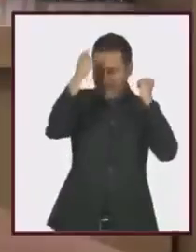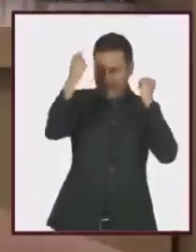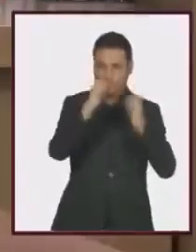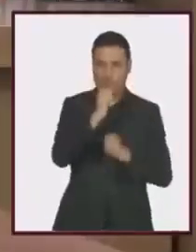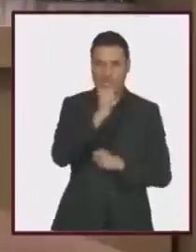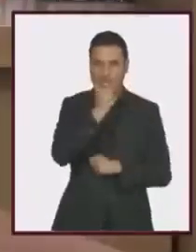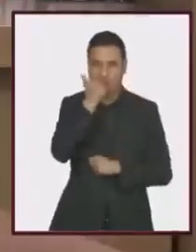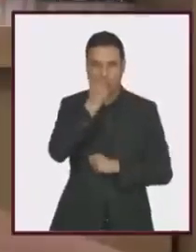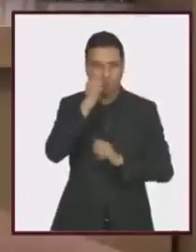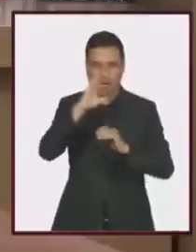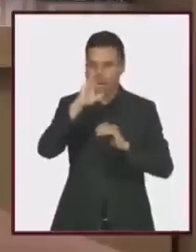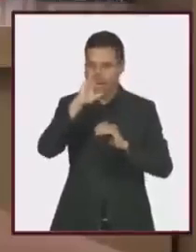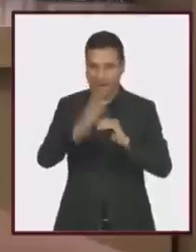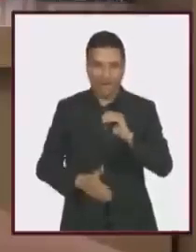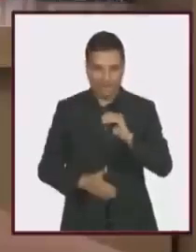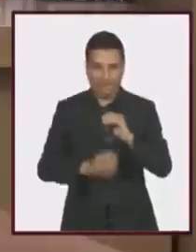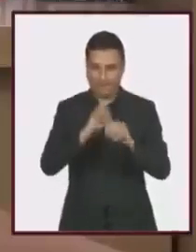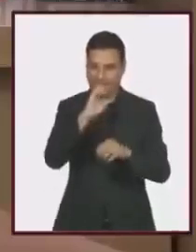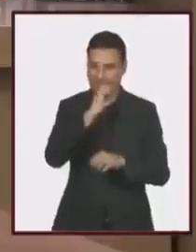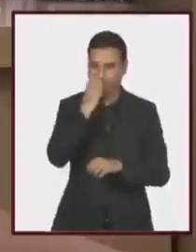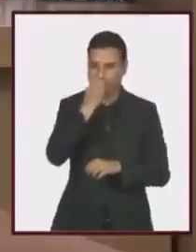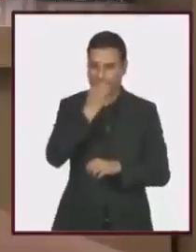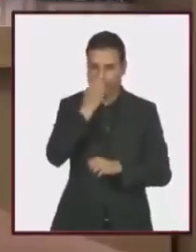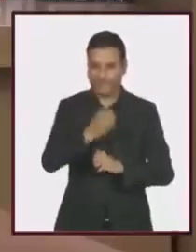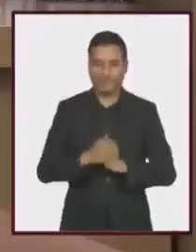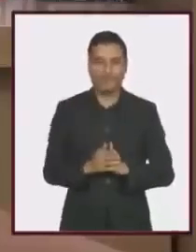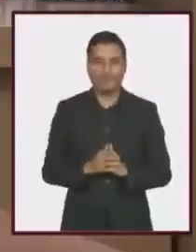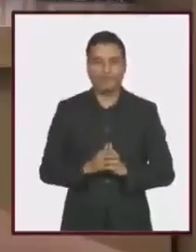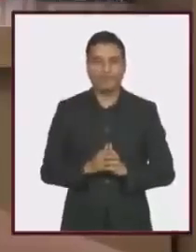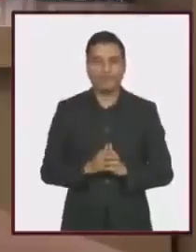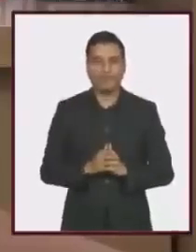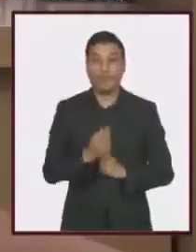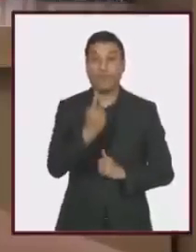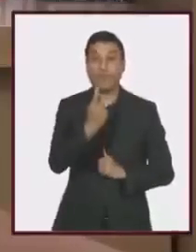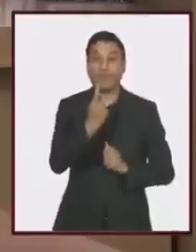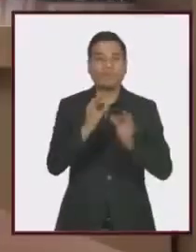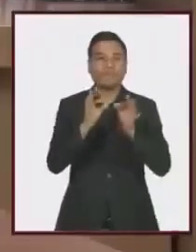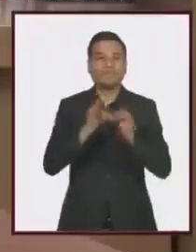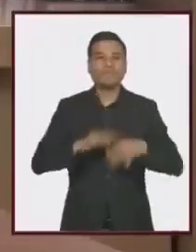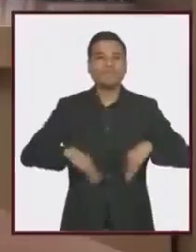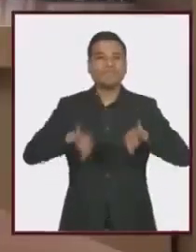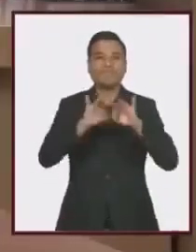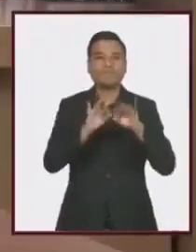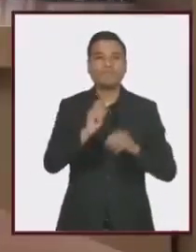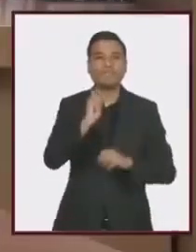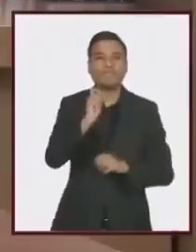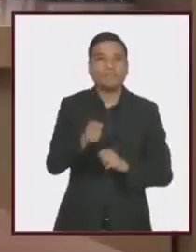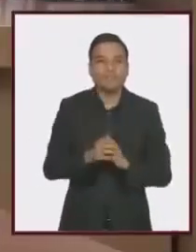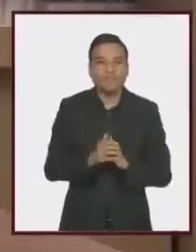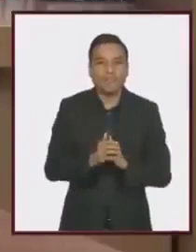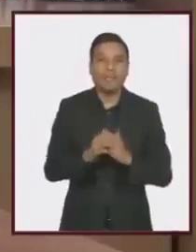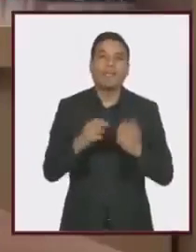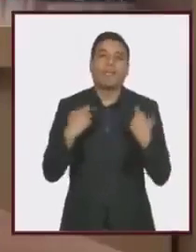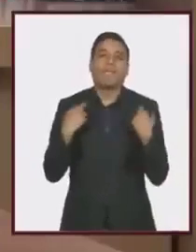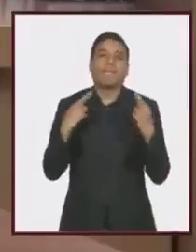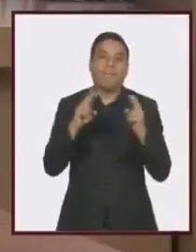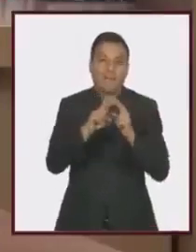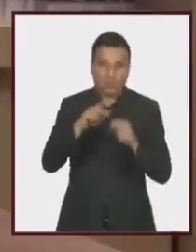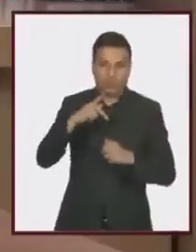los planteamientos cruciales, como les decía, es el ejercicio de la autonomía profesional del